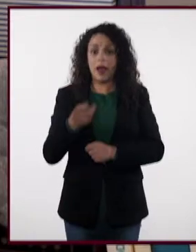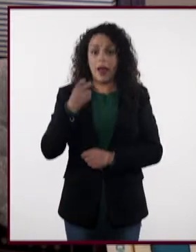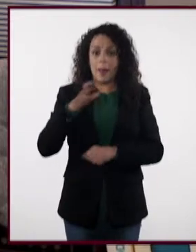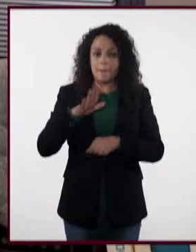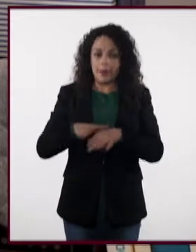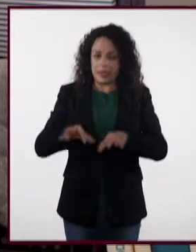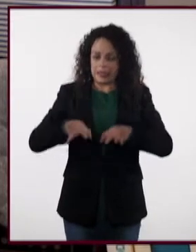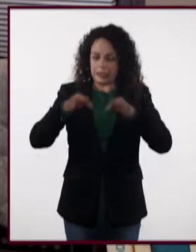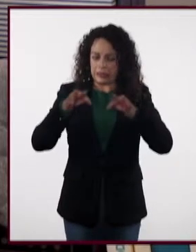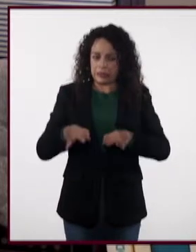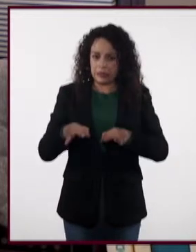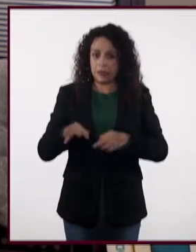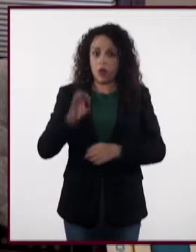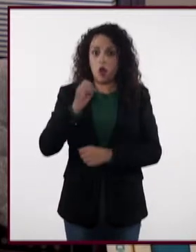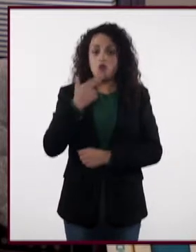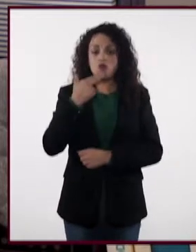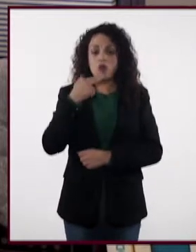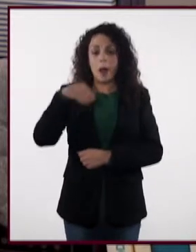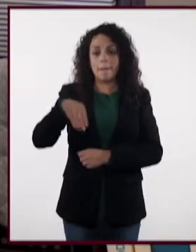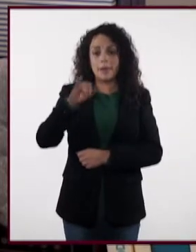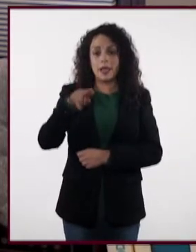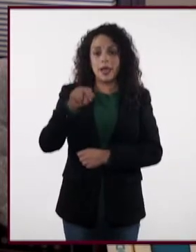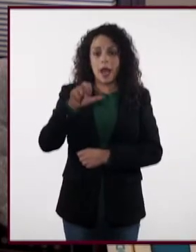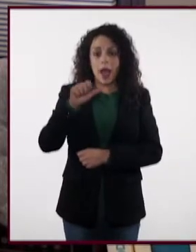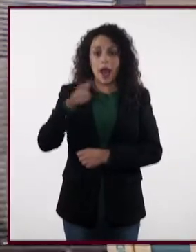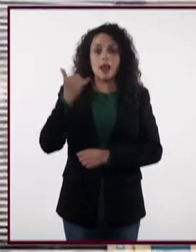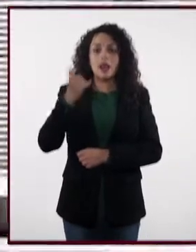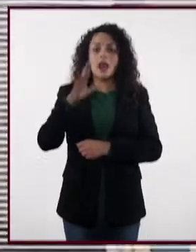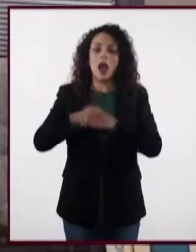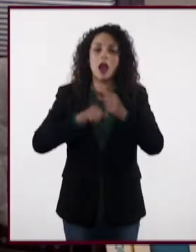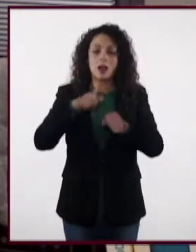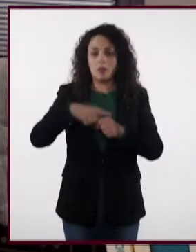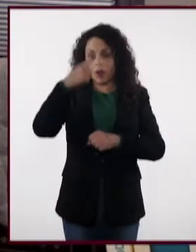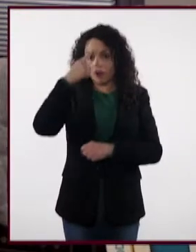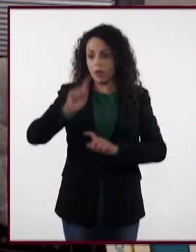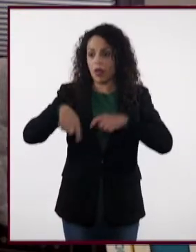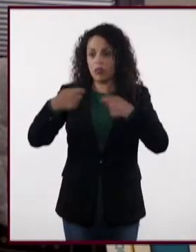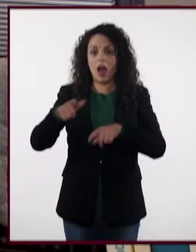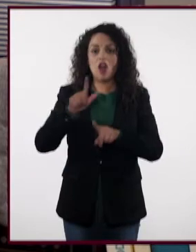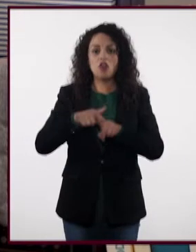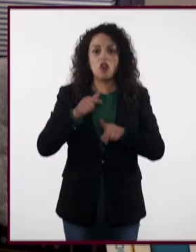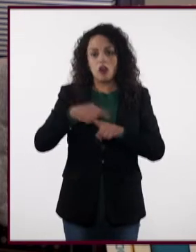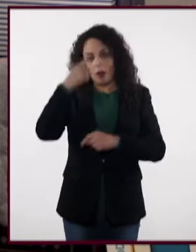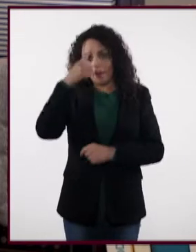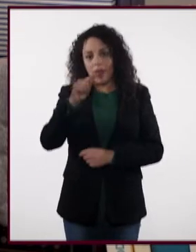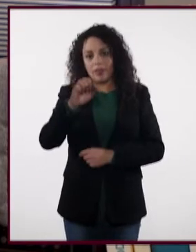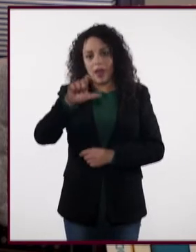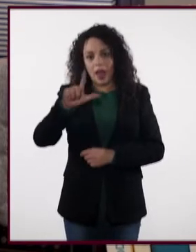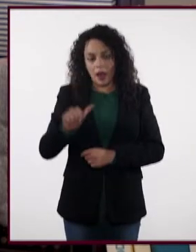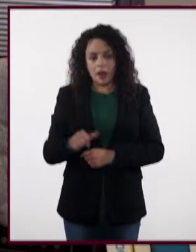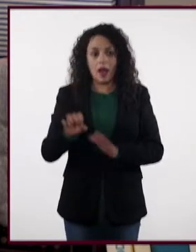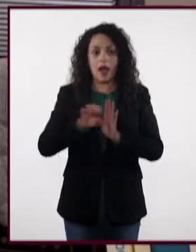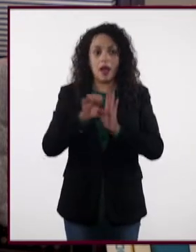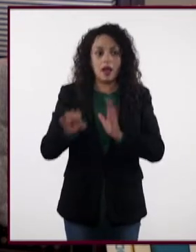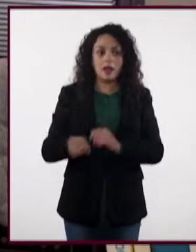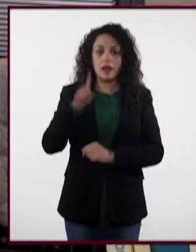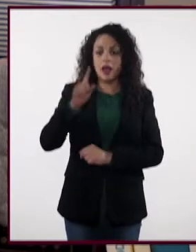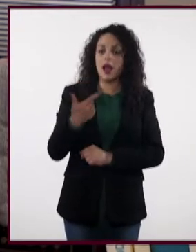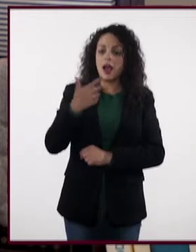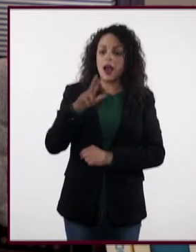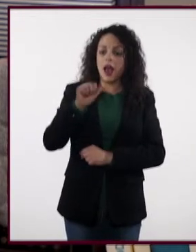o el uso de minerales y animales para darle color a las telas. Un ejemplo de esto es el uso americano de la grana